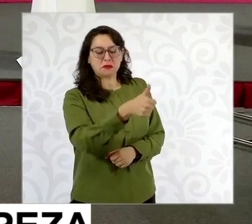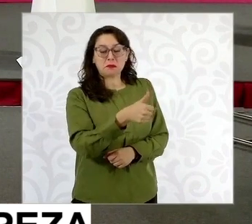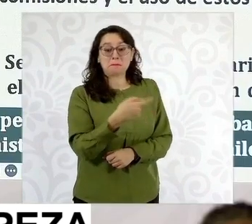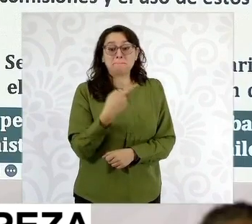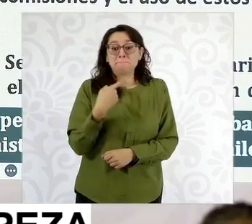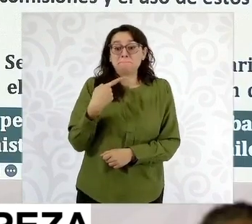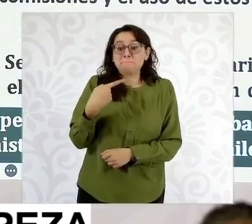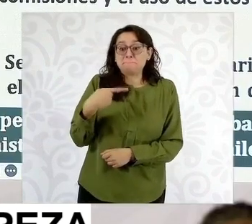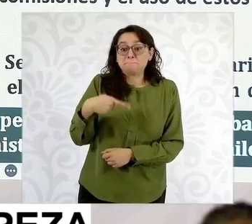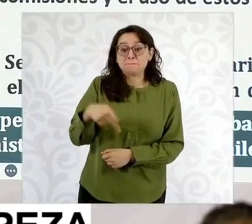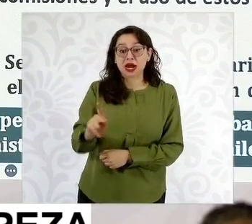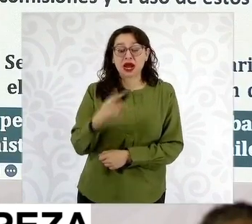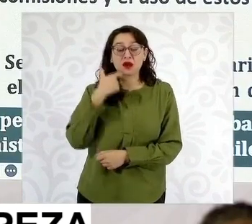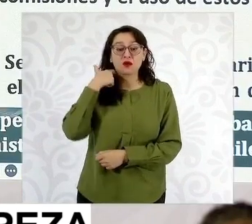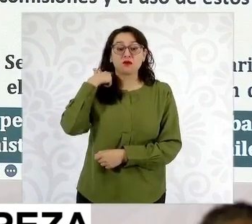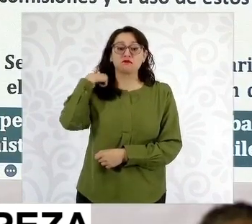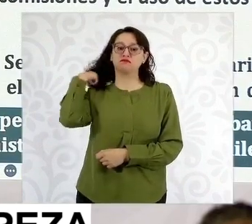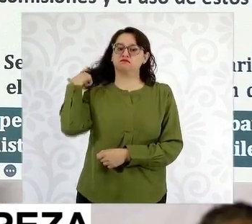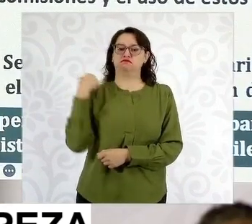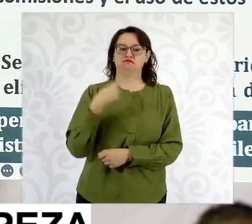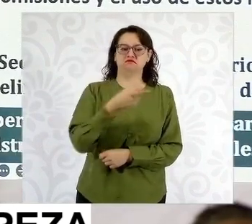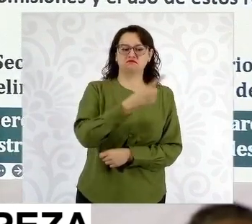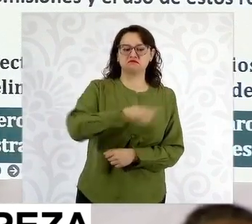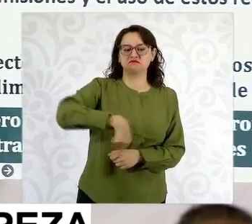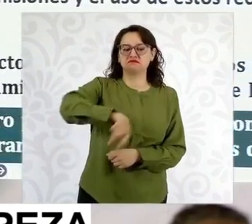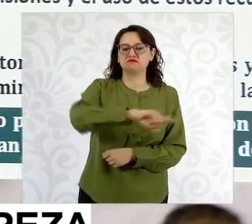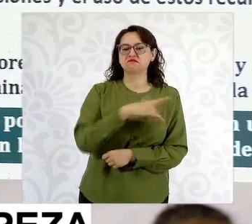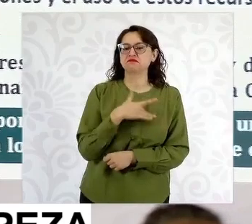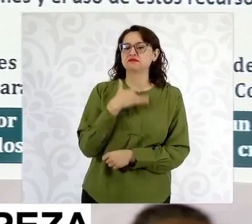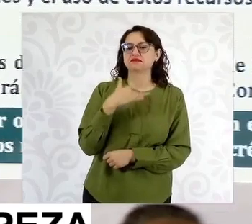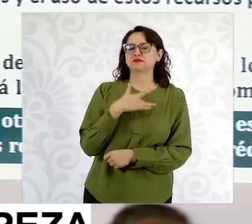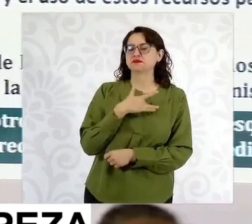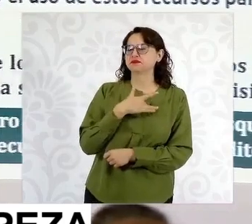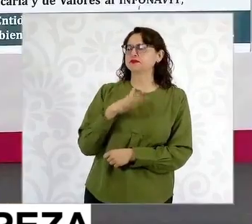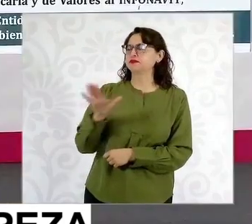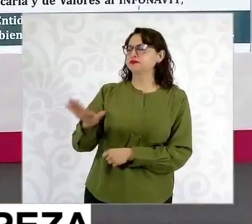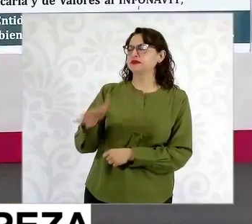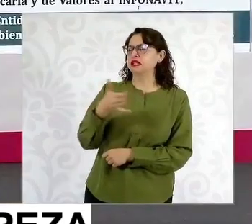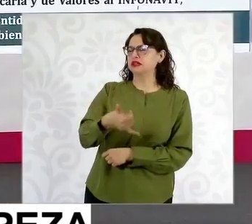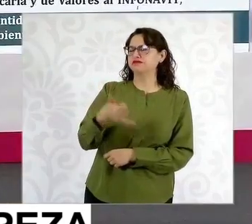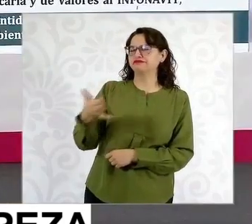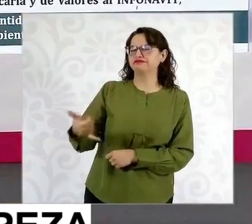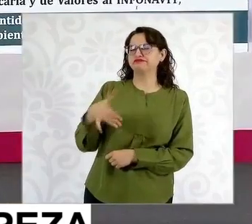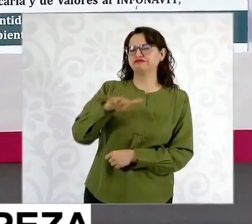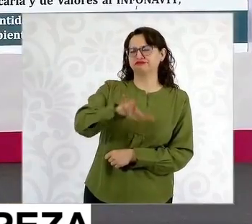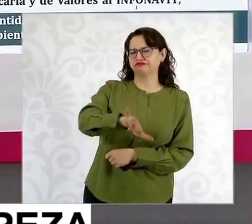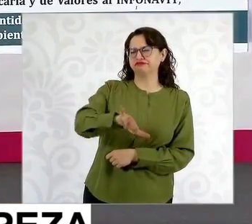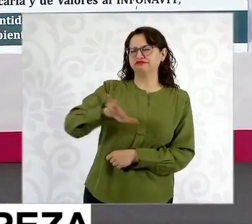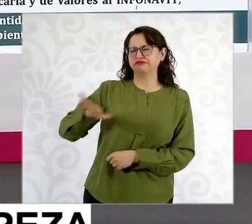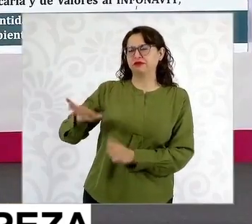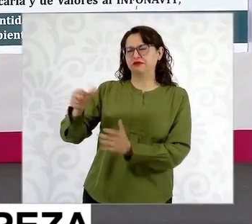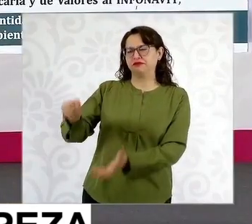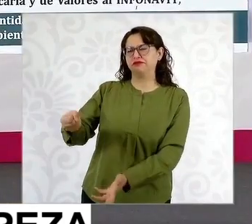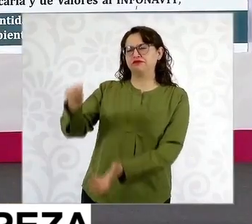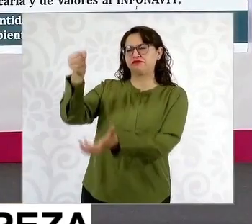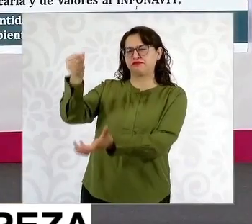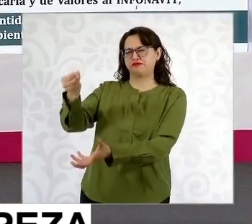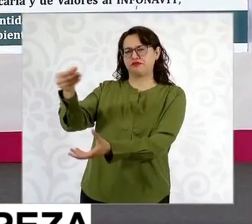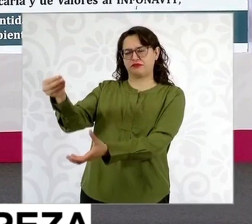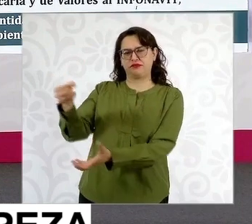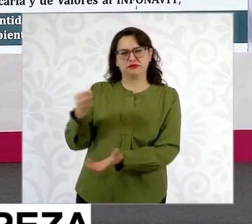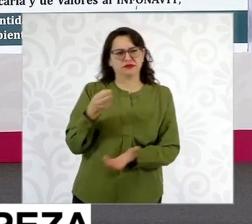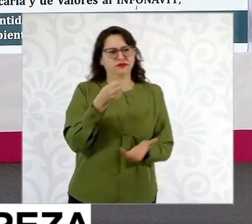aprobó un mecanismo para entregarle los recursos a los desarrolladores a través